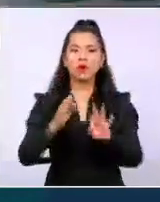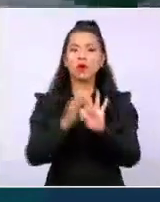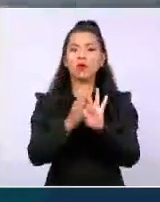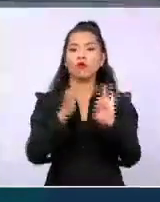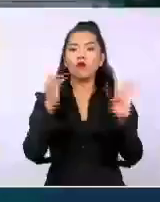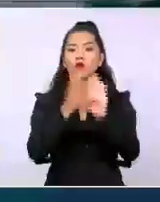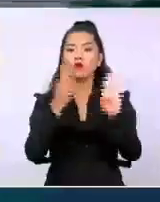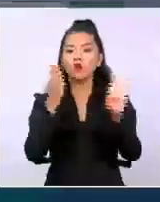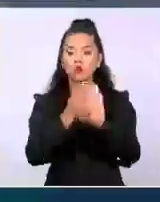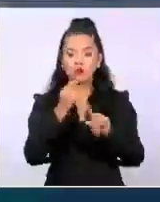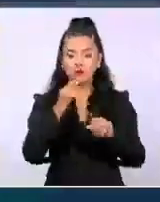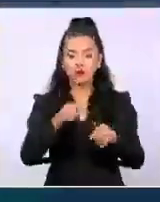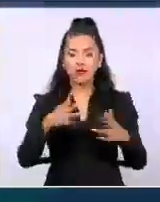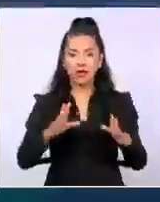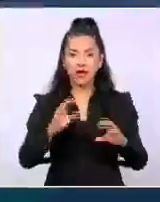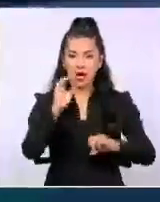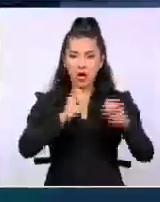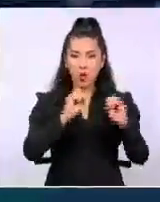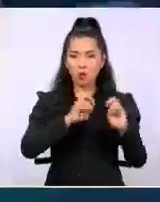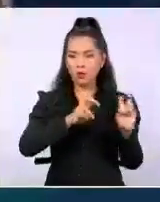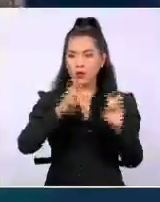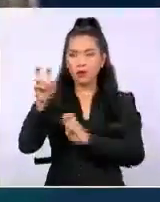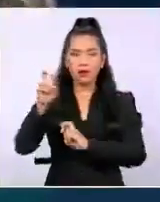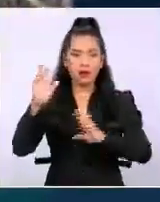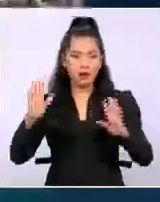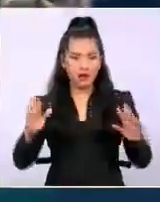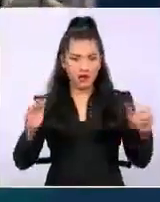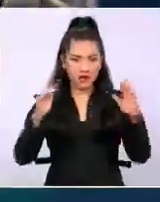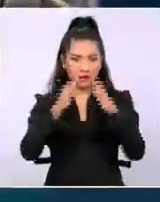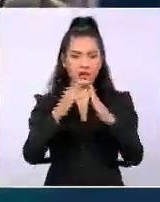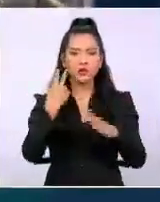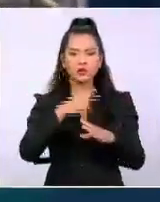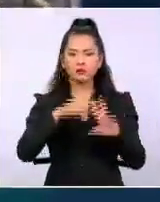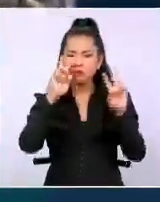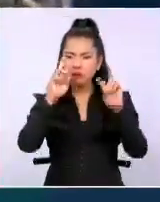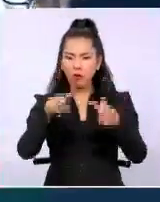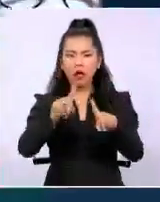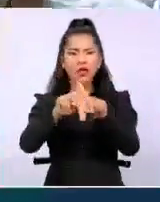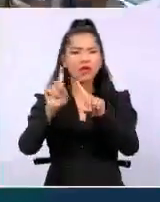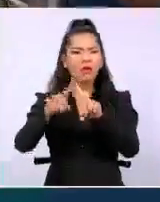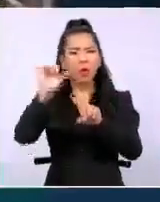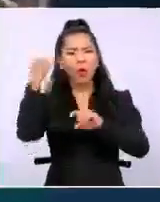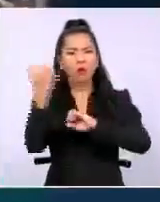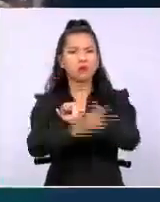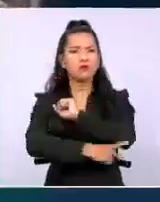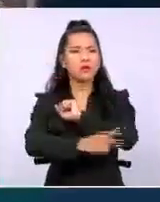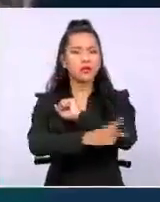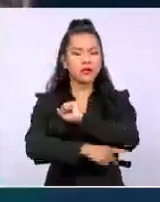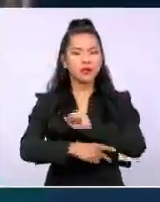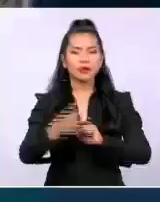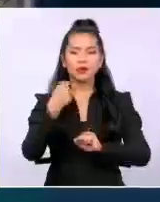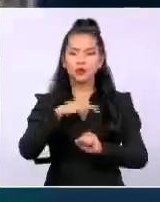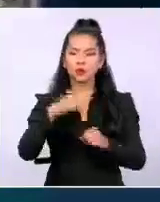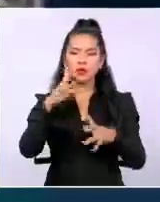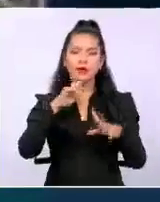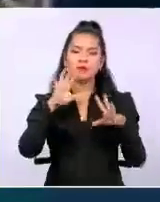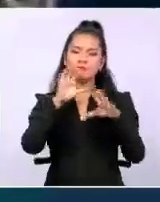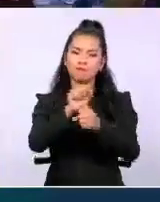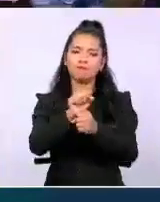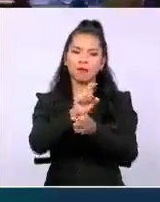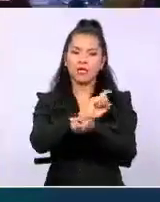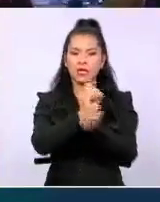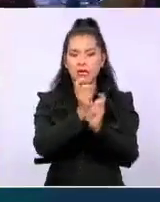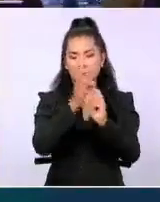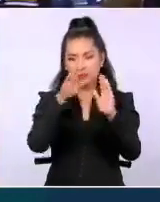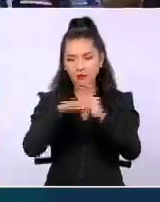ciudad de La Paz a la ciudad de Oruro, donde se han encontrado varios súbditos de diferentes nacionalidades, los cuales han sido conducidos a los fines de